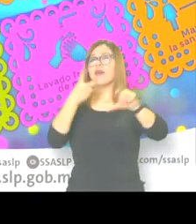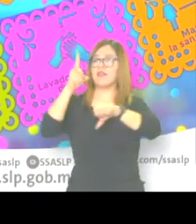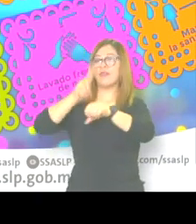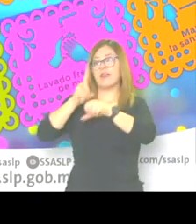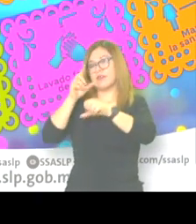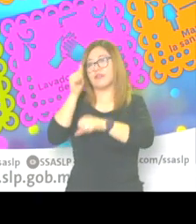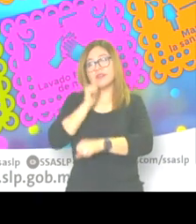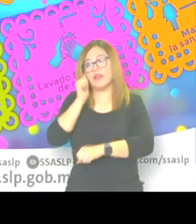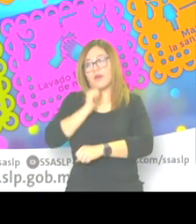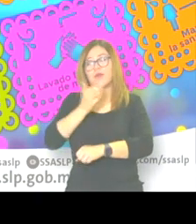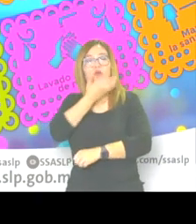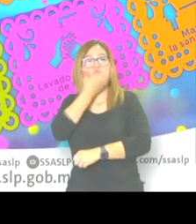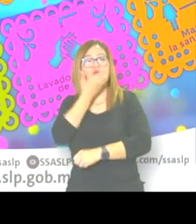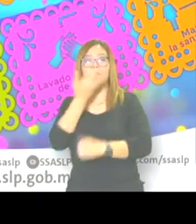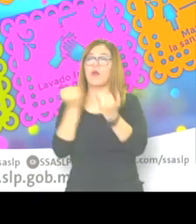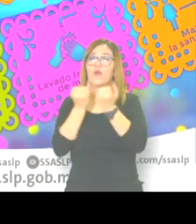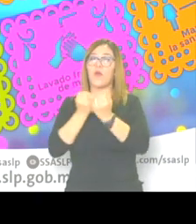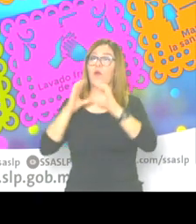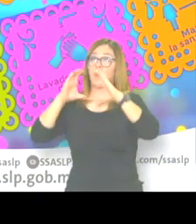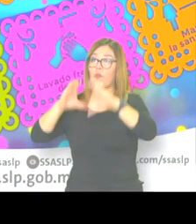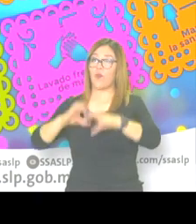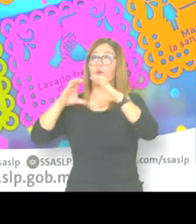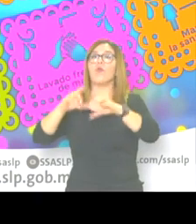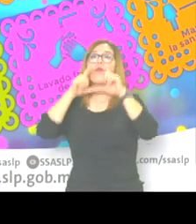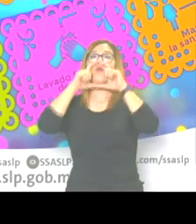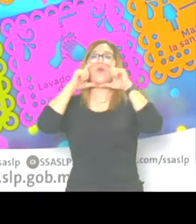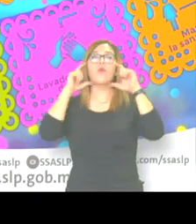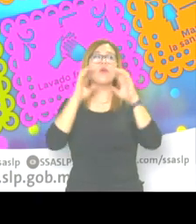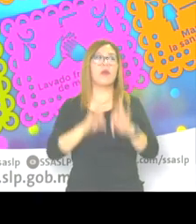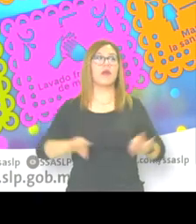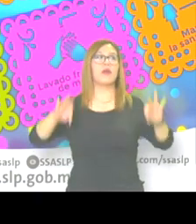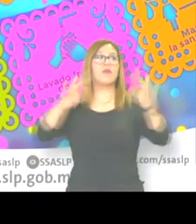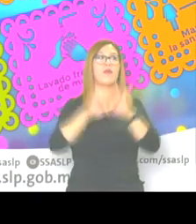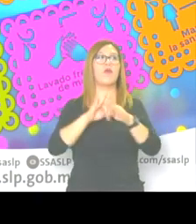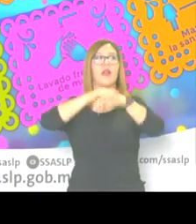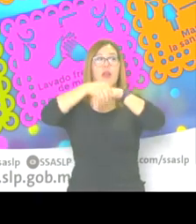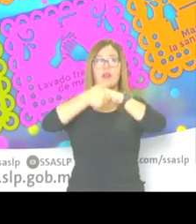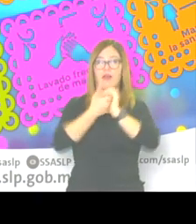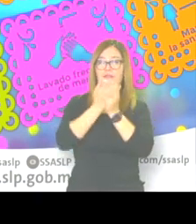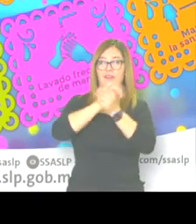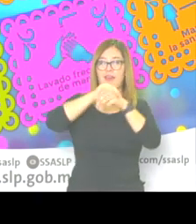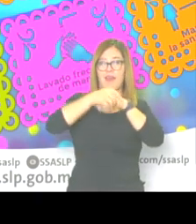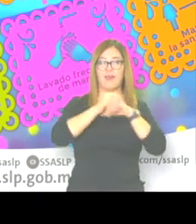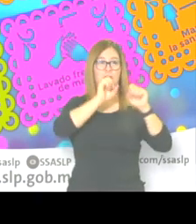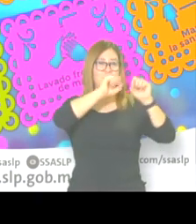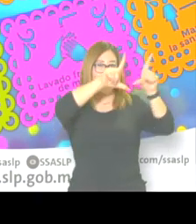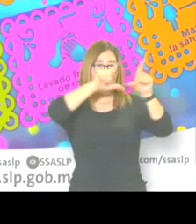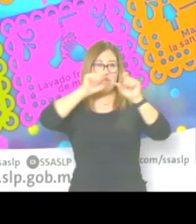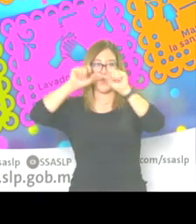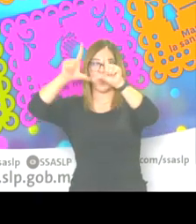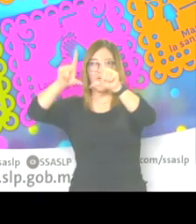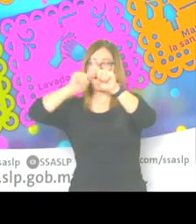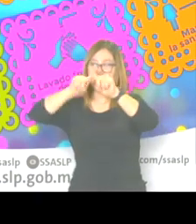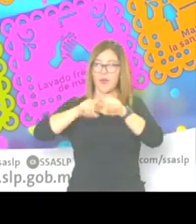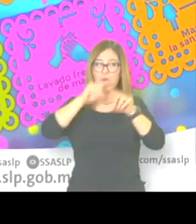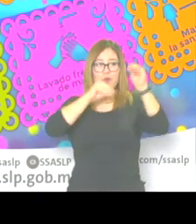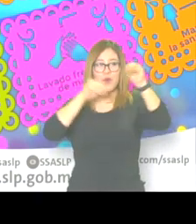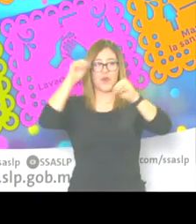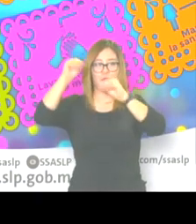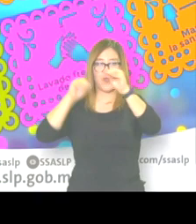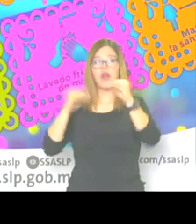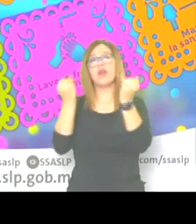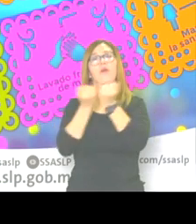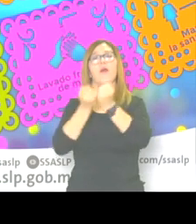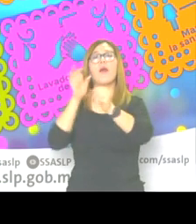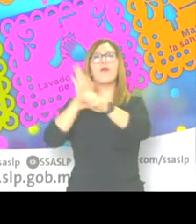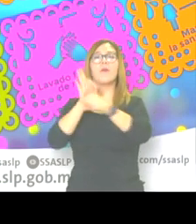las medidas de prevención, con el uso de cubrebocas, el lavado frecuente de manos, con mantener esa distancia y sobre todo proteger a